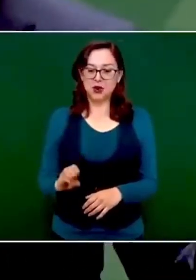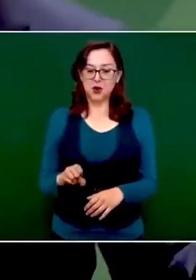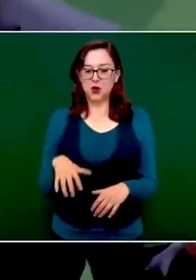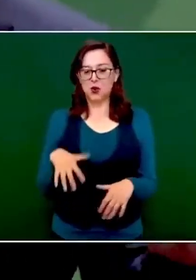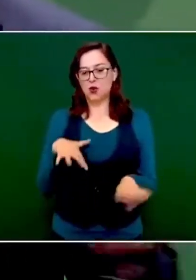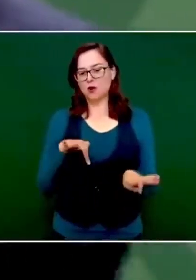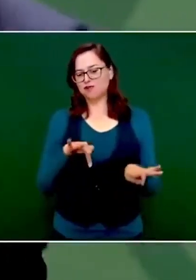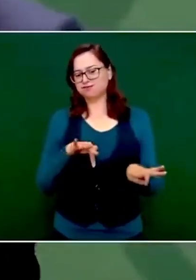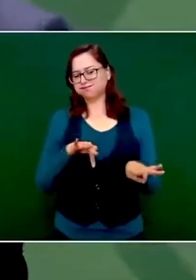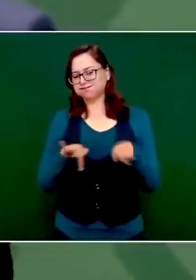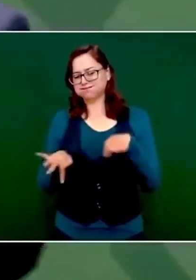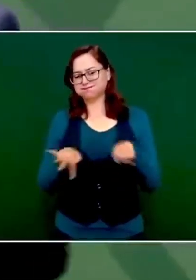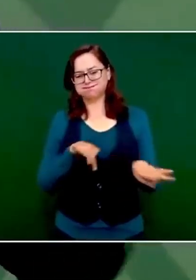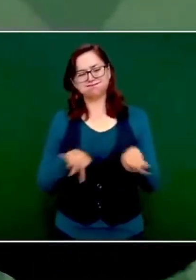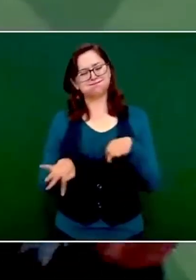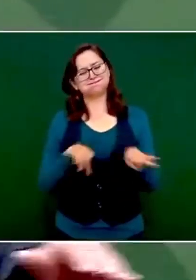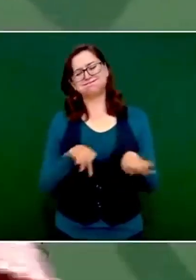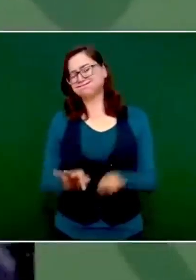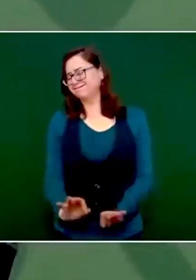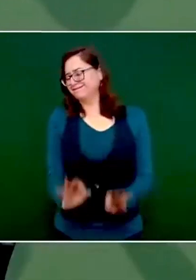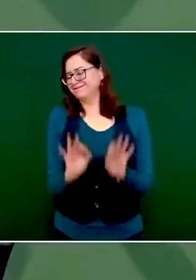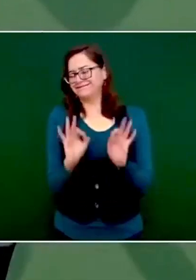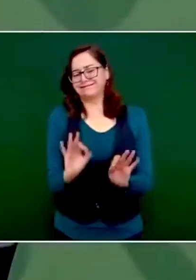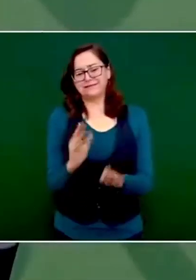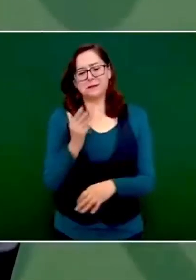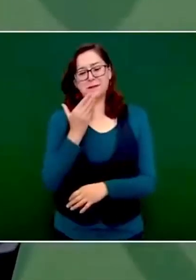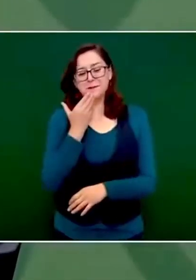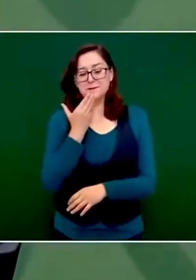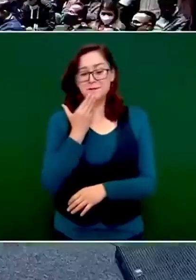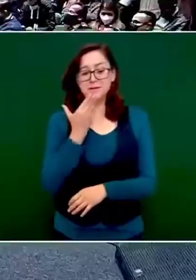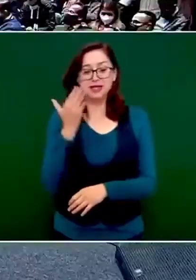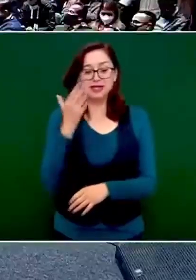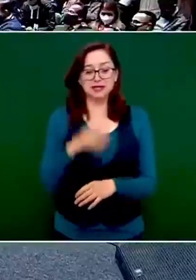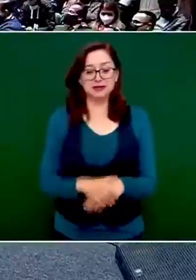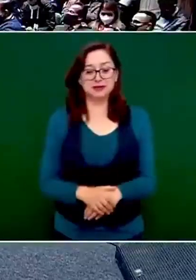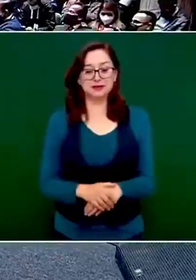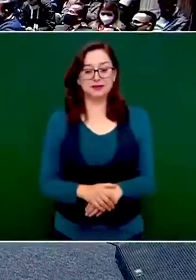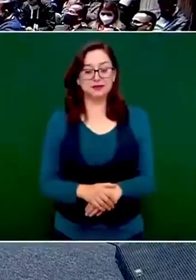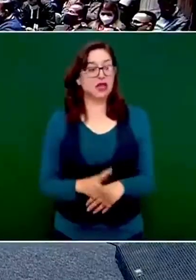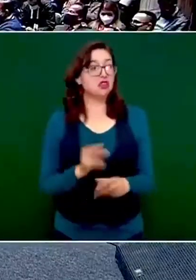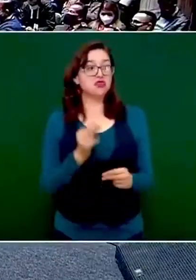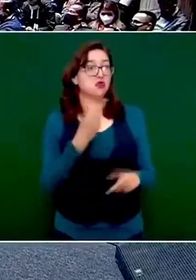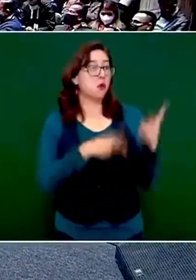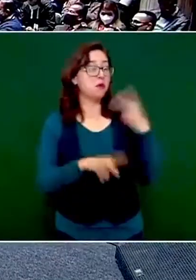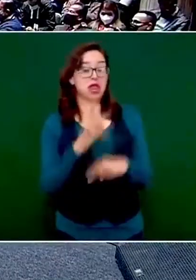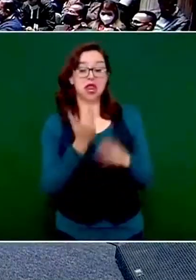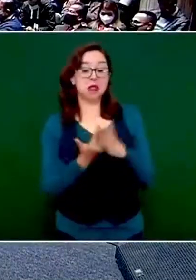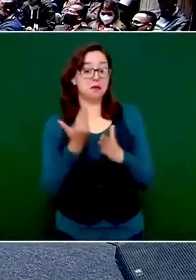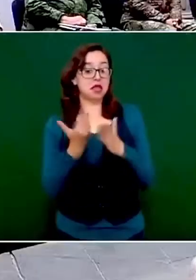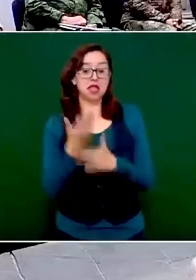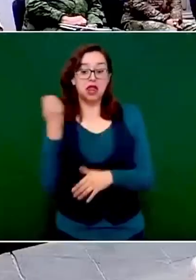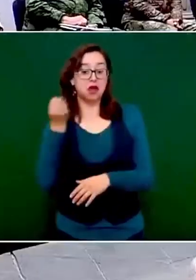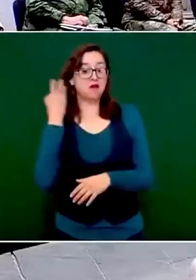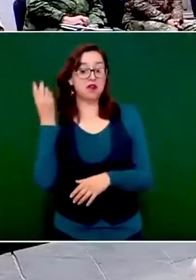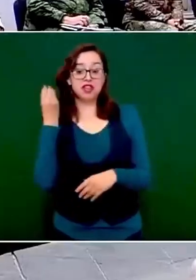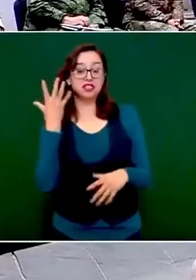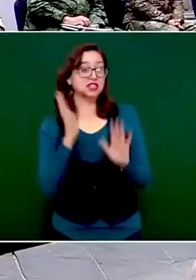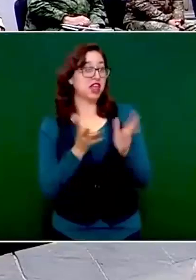trabajo de primera. Pero ya no lo trae las mañaneras el presidente. De primera. Estuvo con nosotros